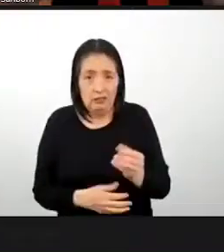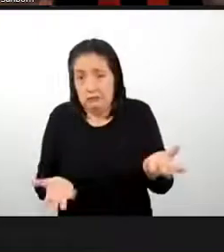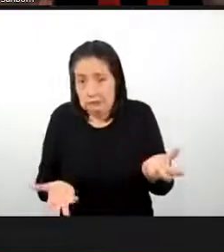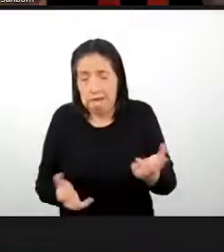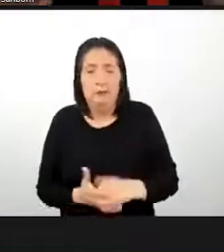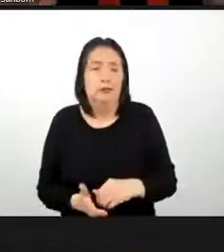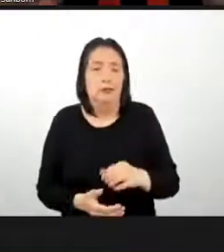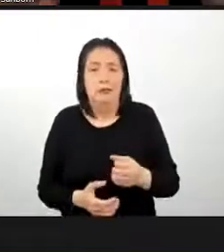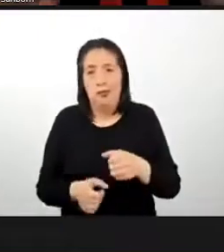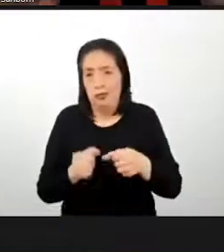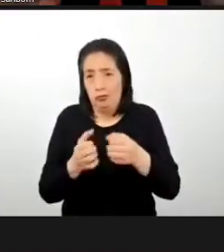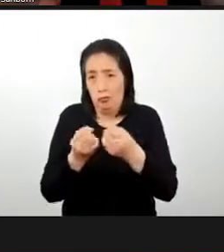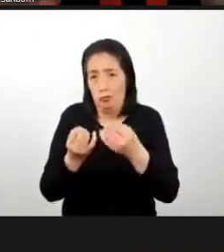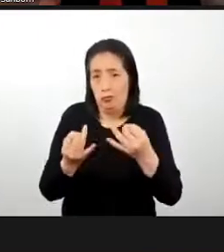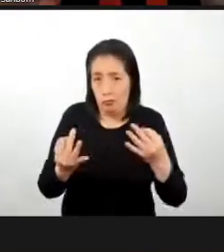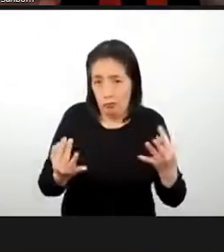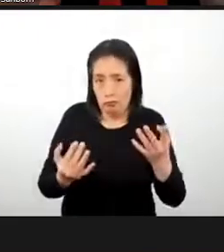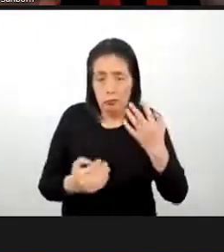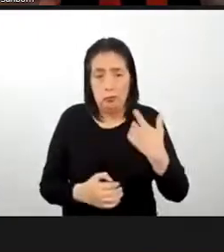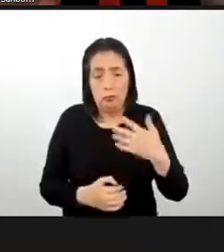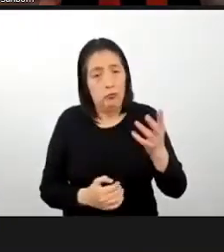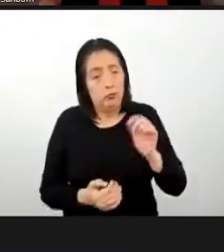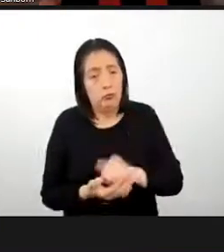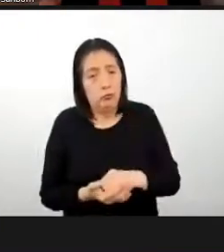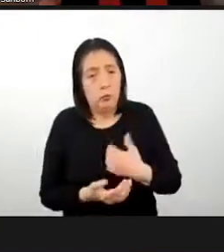Las cifras son